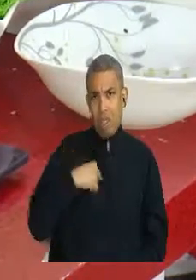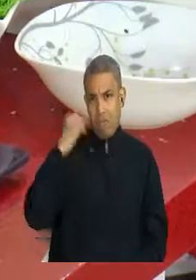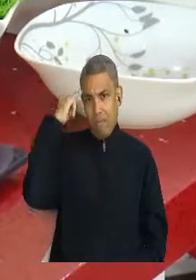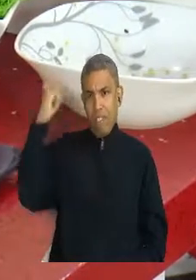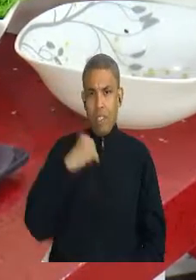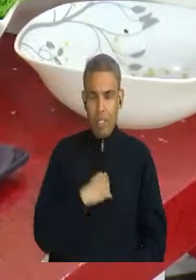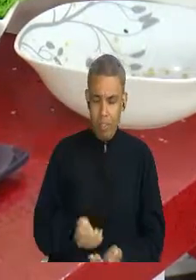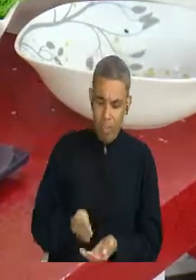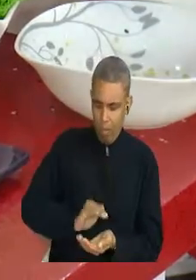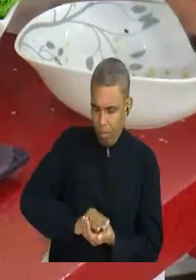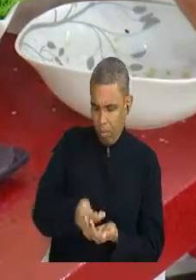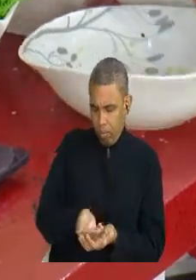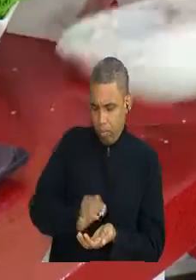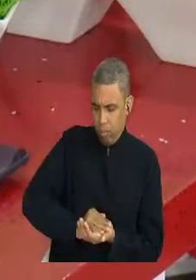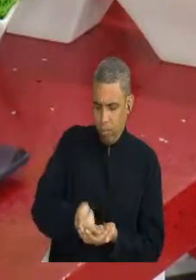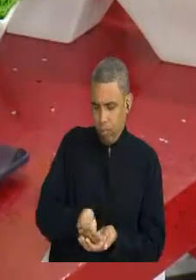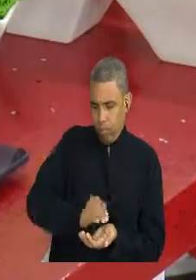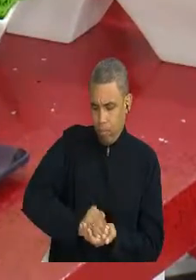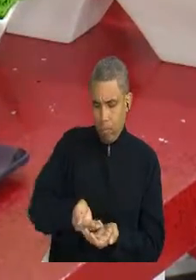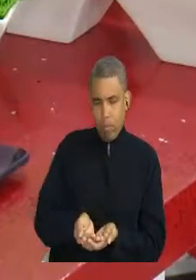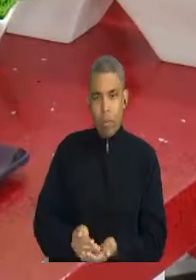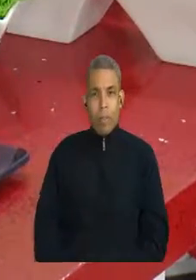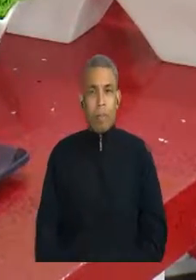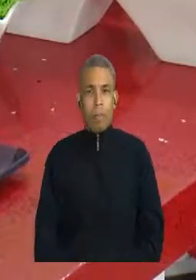ocasión. Ok.